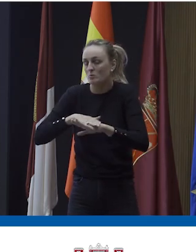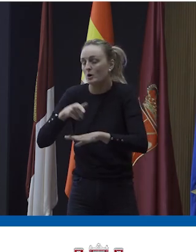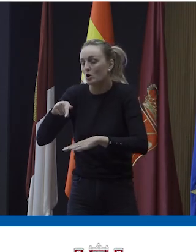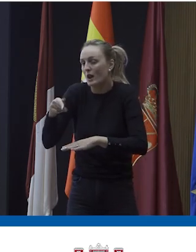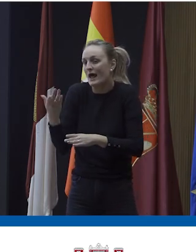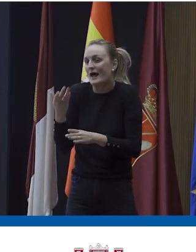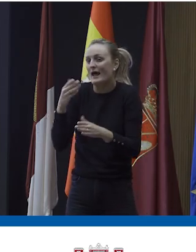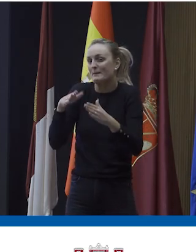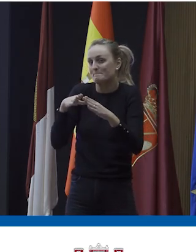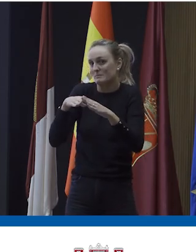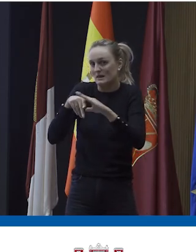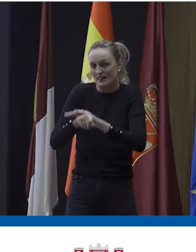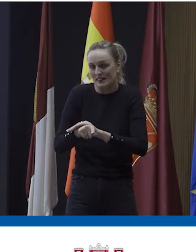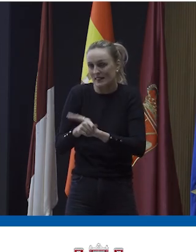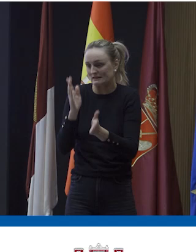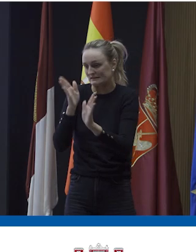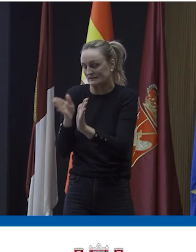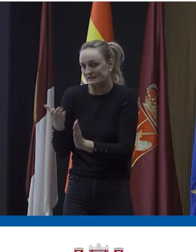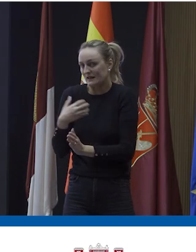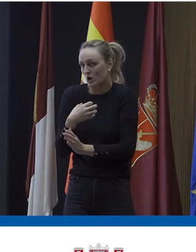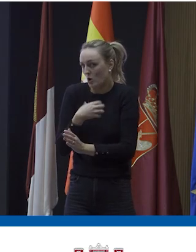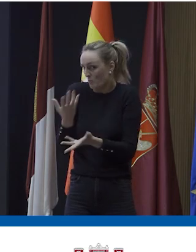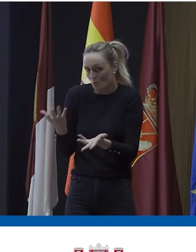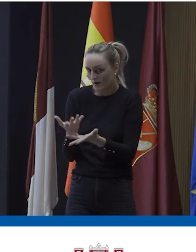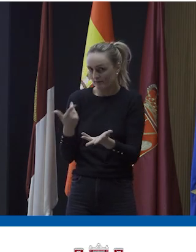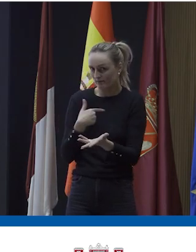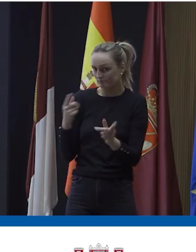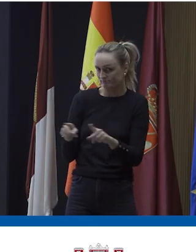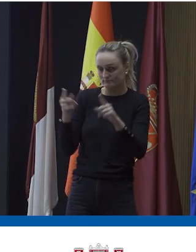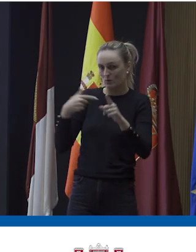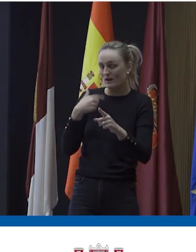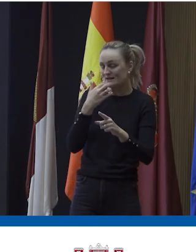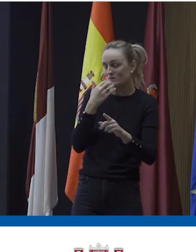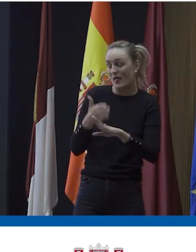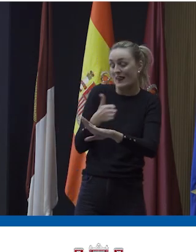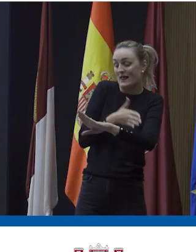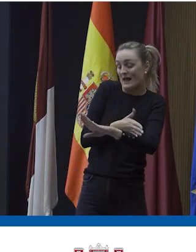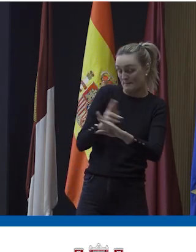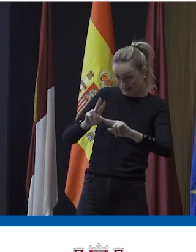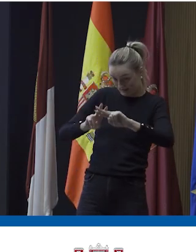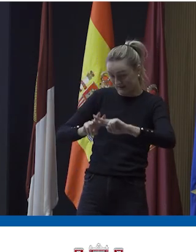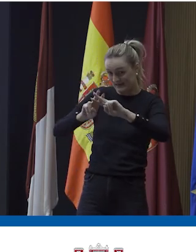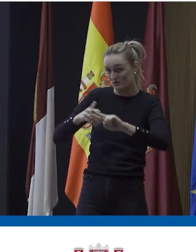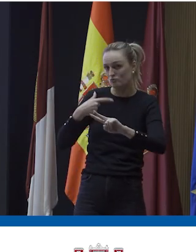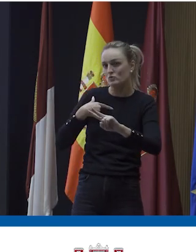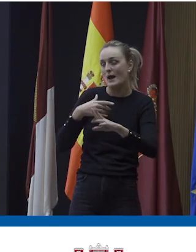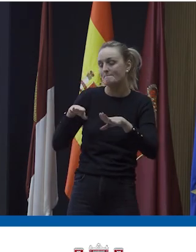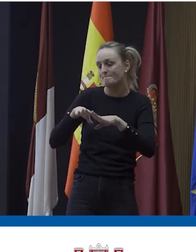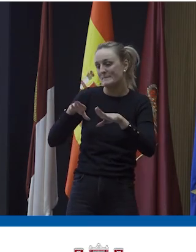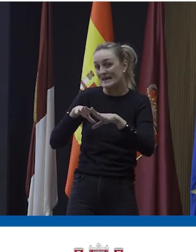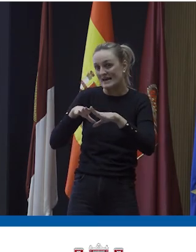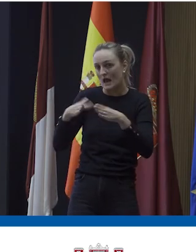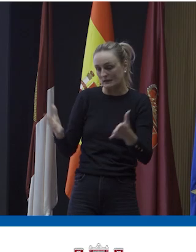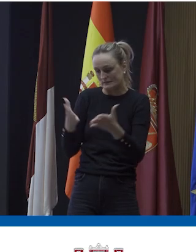hace la valoración previa para llegar a su diagnóstico y decir, bueno, pues estoy frente a una vejiga hiperactiva y